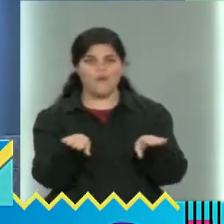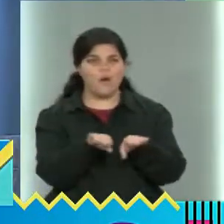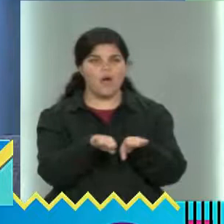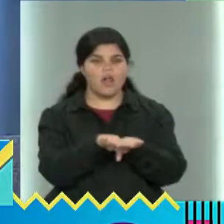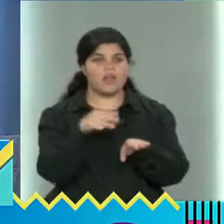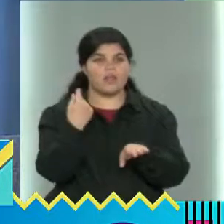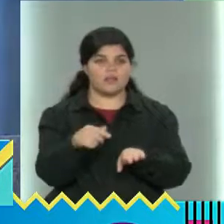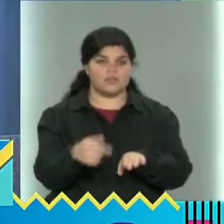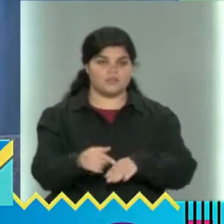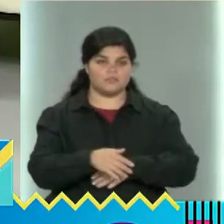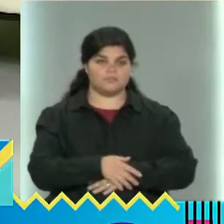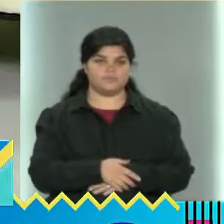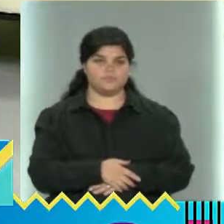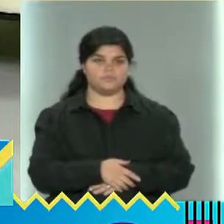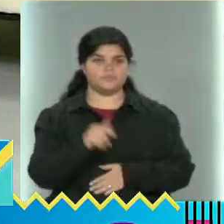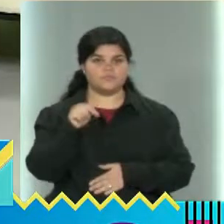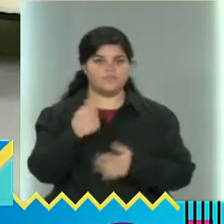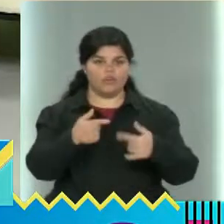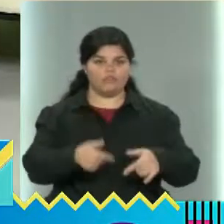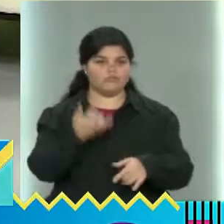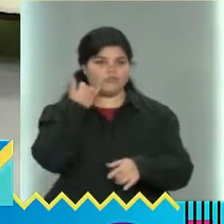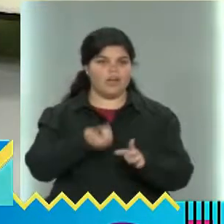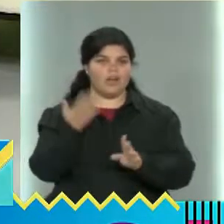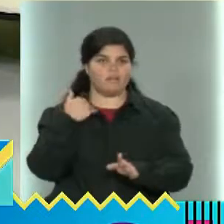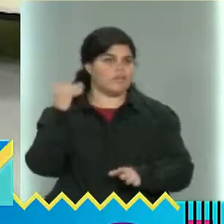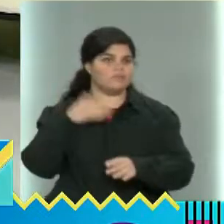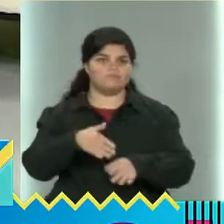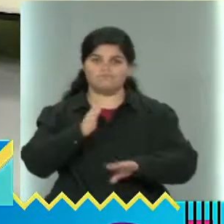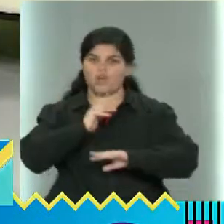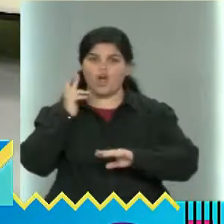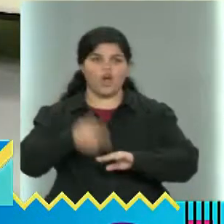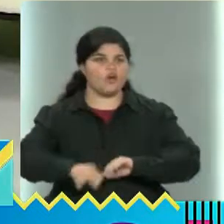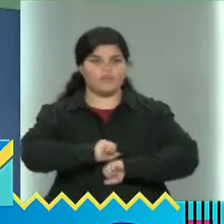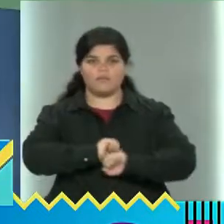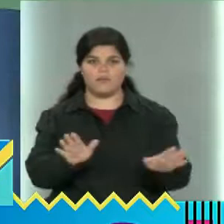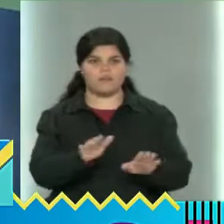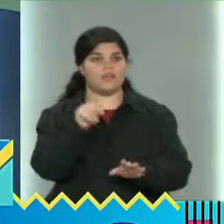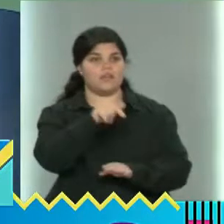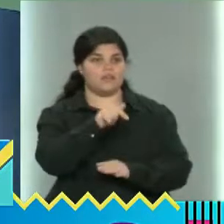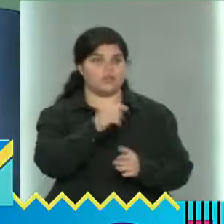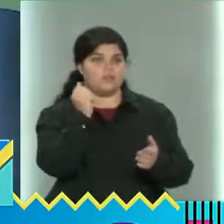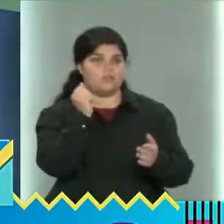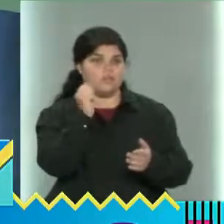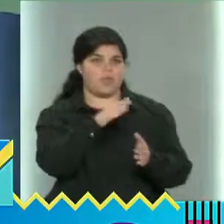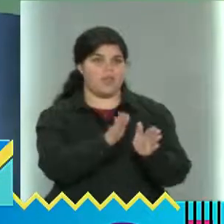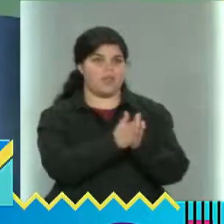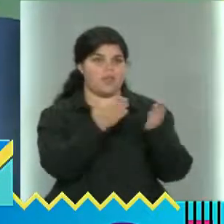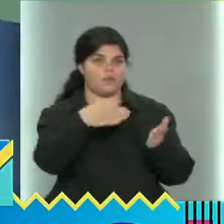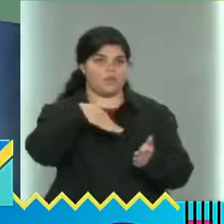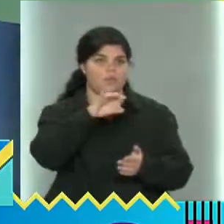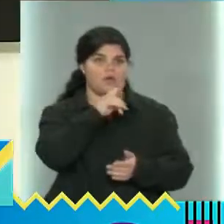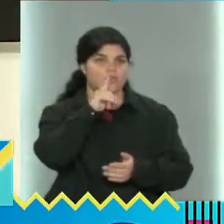En tu caso, Gabriel, un poco a partir de Motín, ¿sí? Así se escribía en una